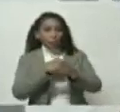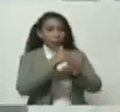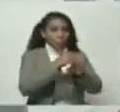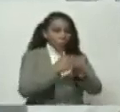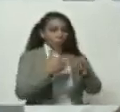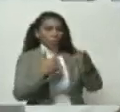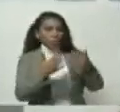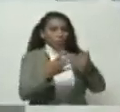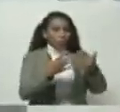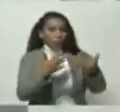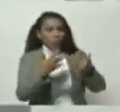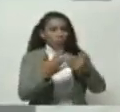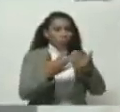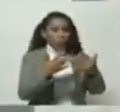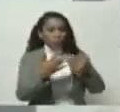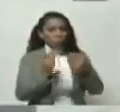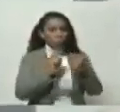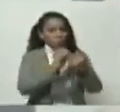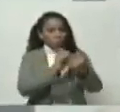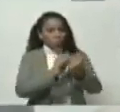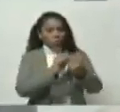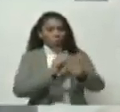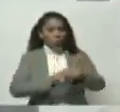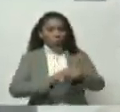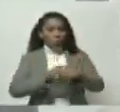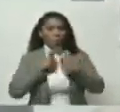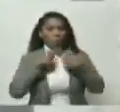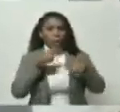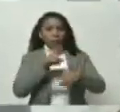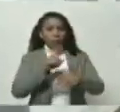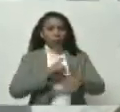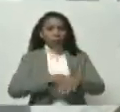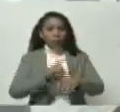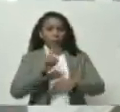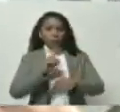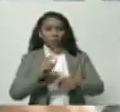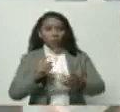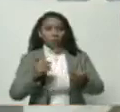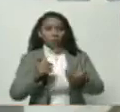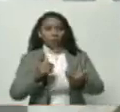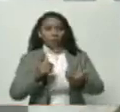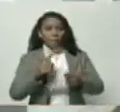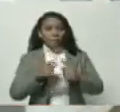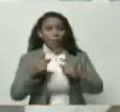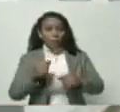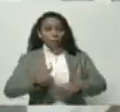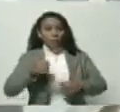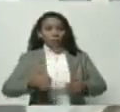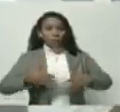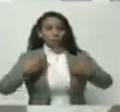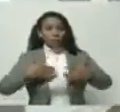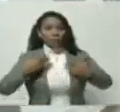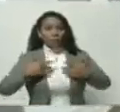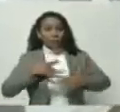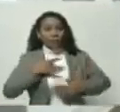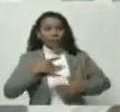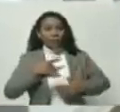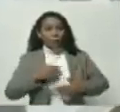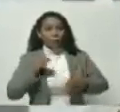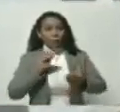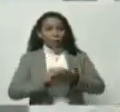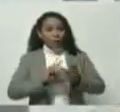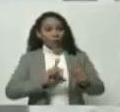espacios, cariños en este tiempo perdido. Ellos saben que no lo van a recuperar, pero es mucho más emocionante sentirlos de